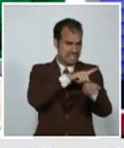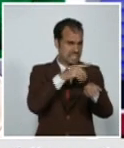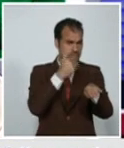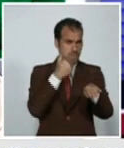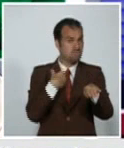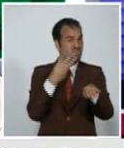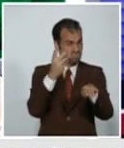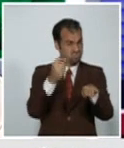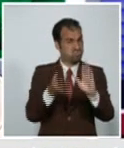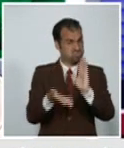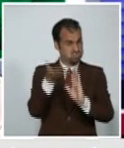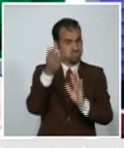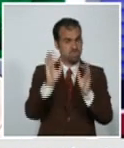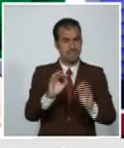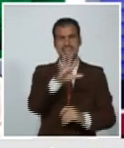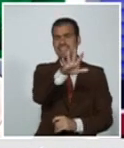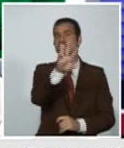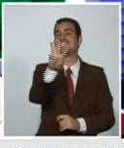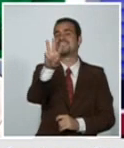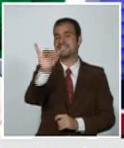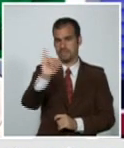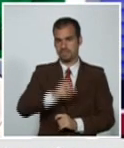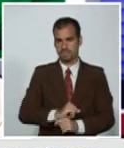536, recuperados el